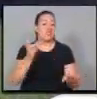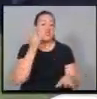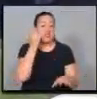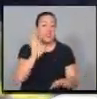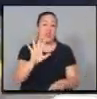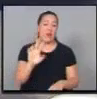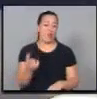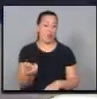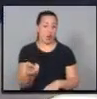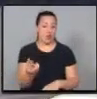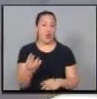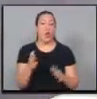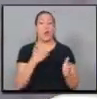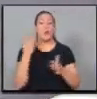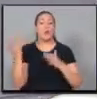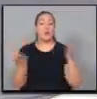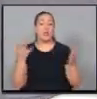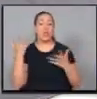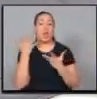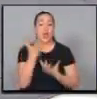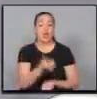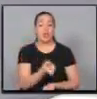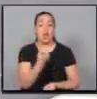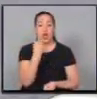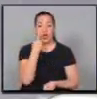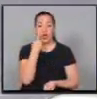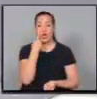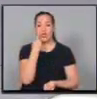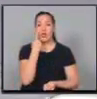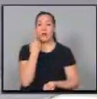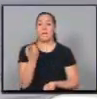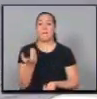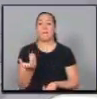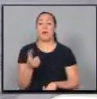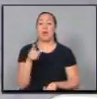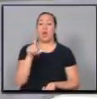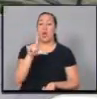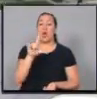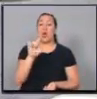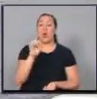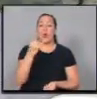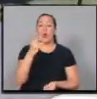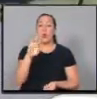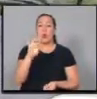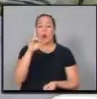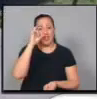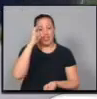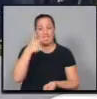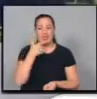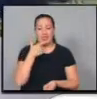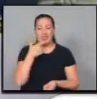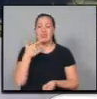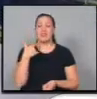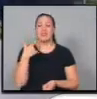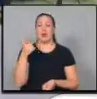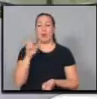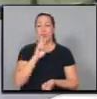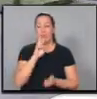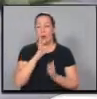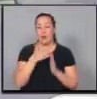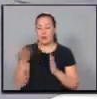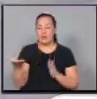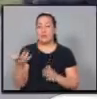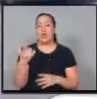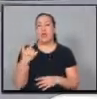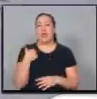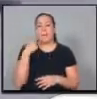Los vecinos son los que ayudaron, los que los conocían. Pero bueno, Lourdes, vecina, me imagino la conmoción, el susto, lo que